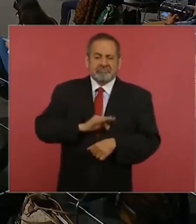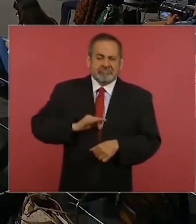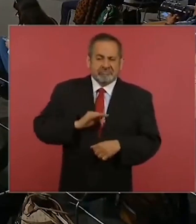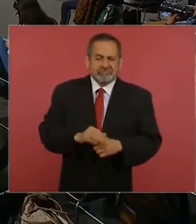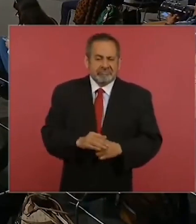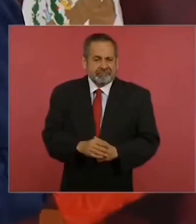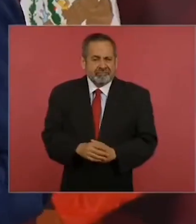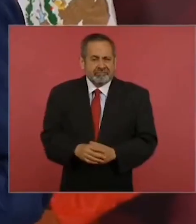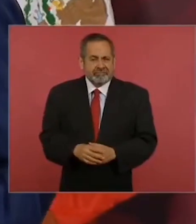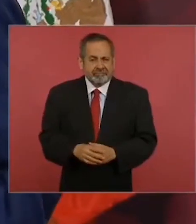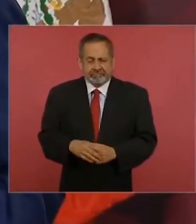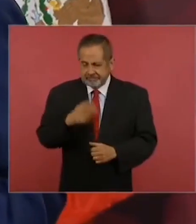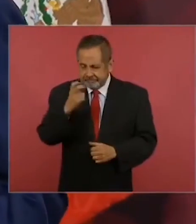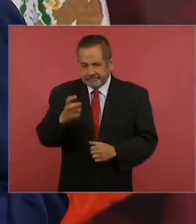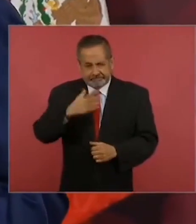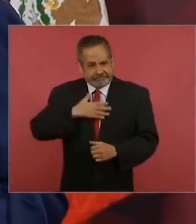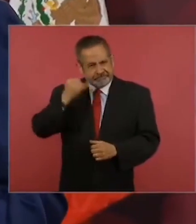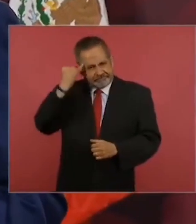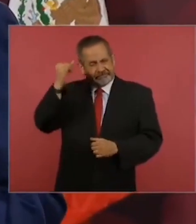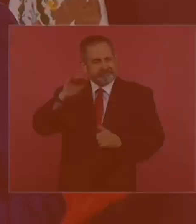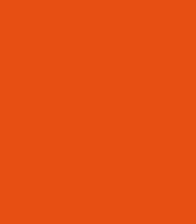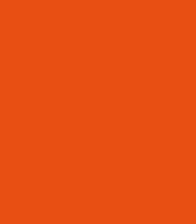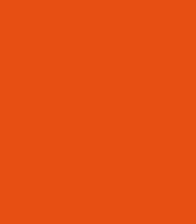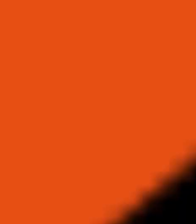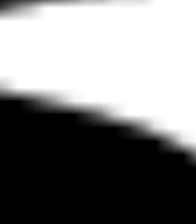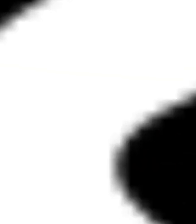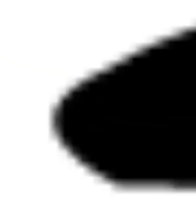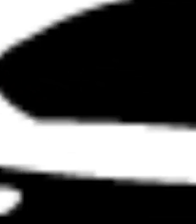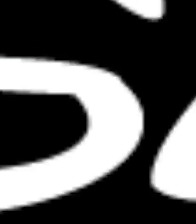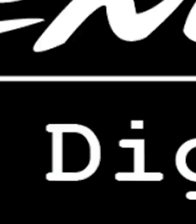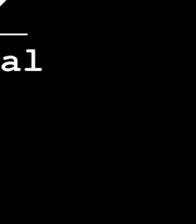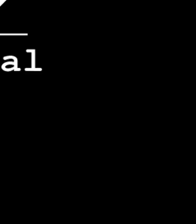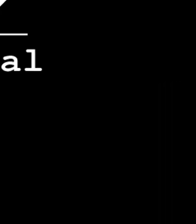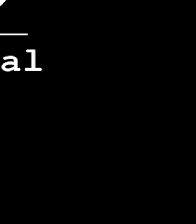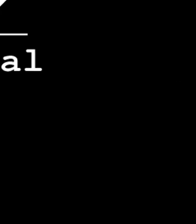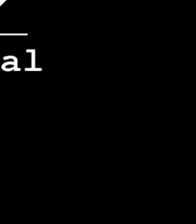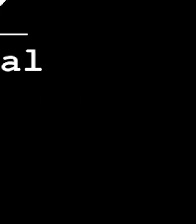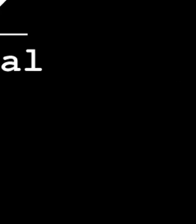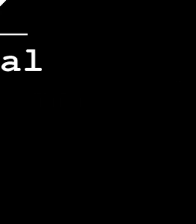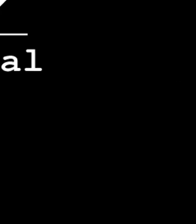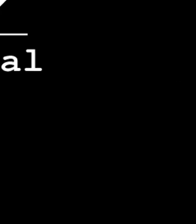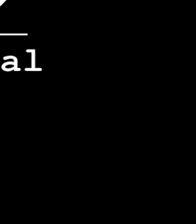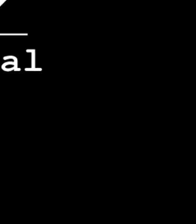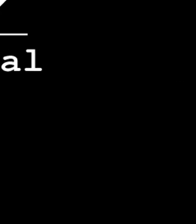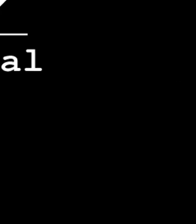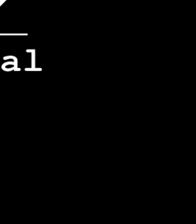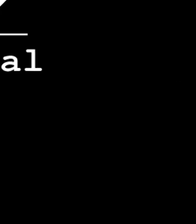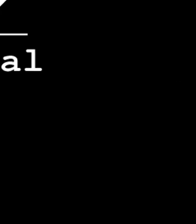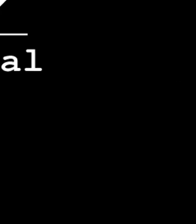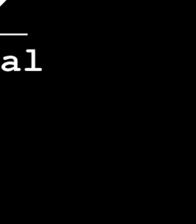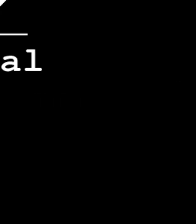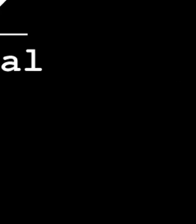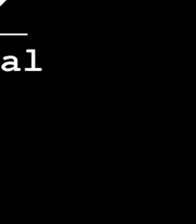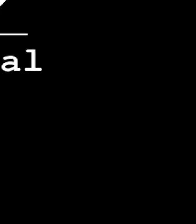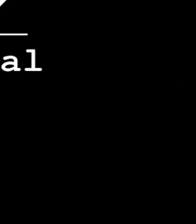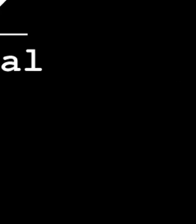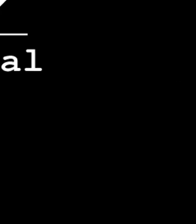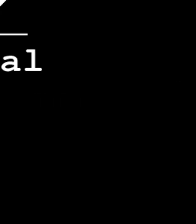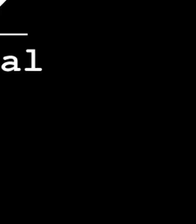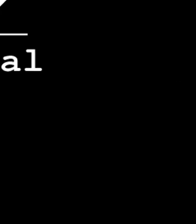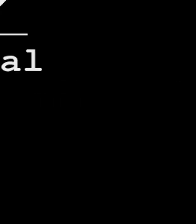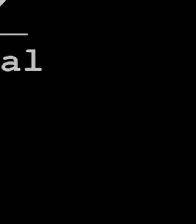Son temporadas de sopilotes. Ustedes creen que en Televisa,